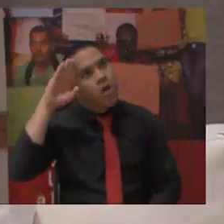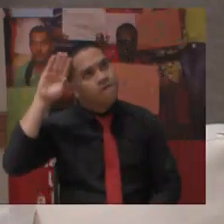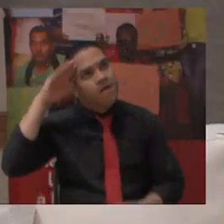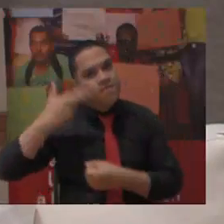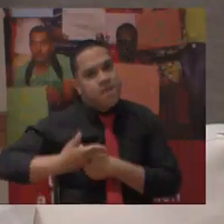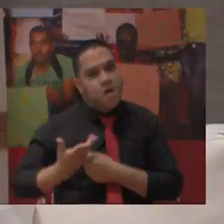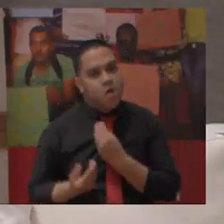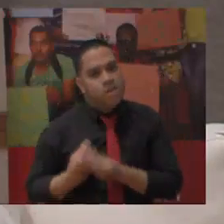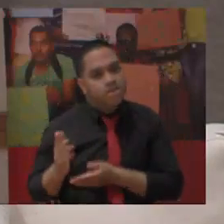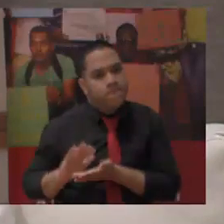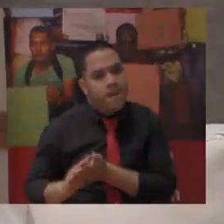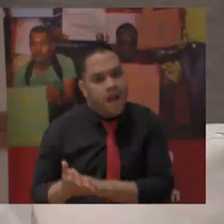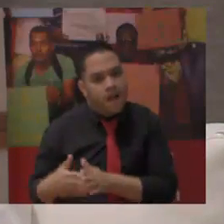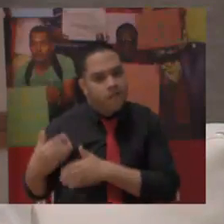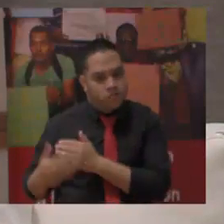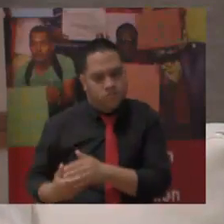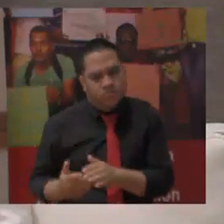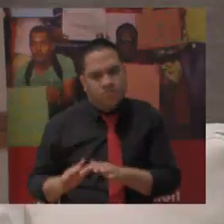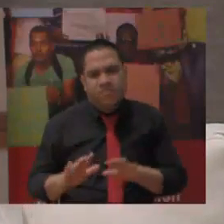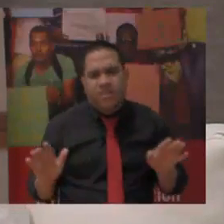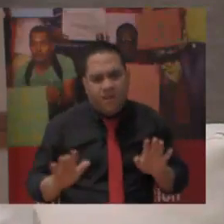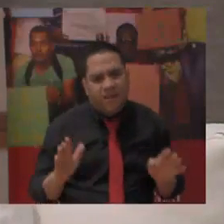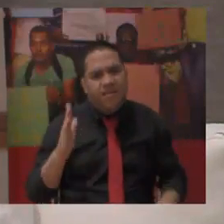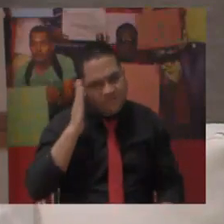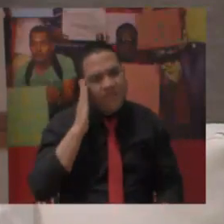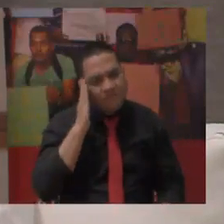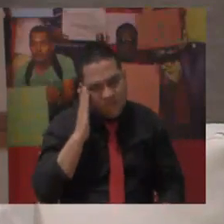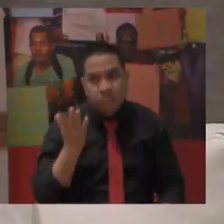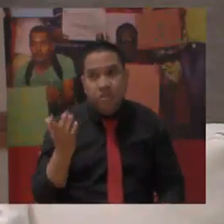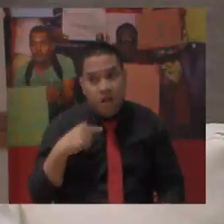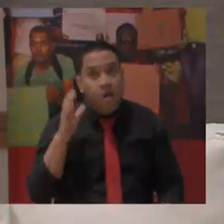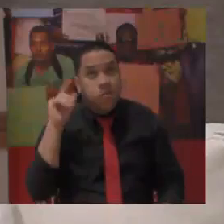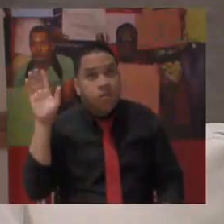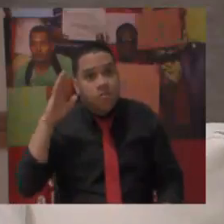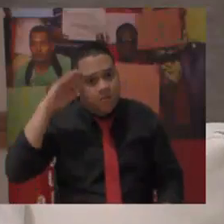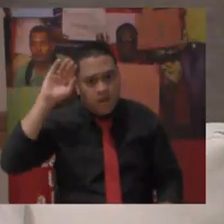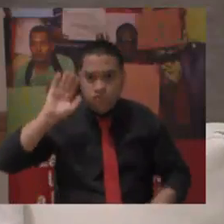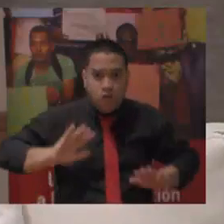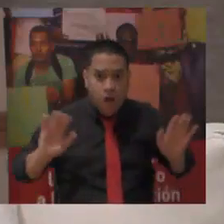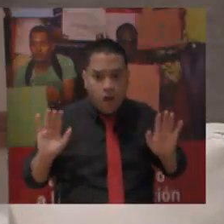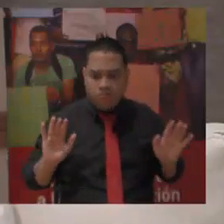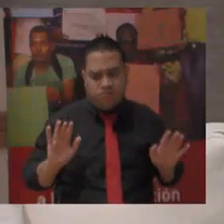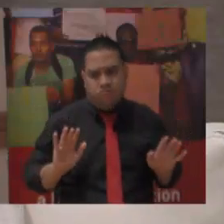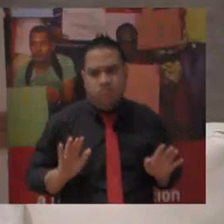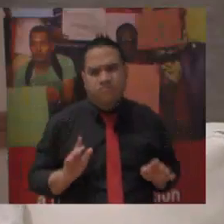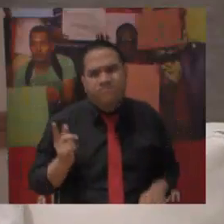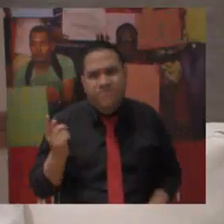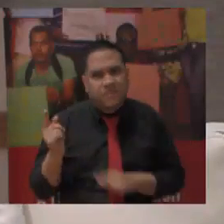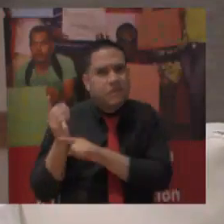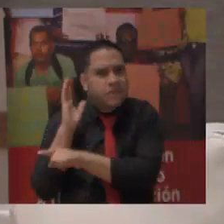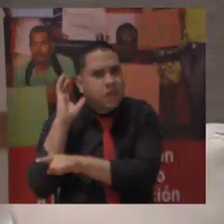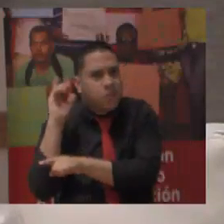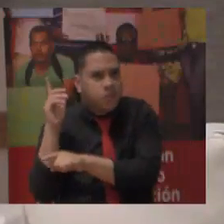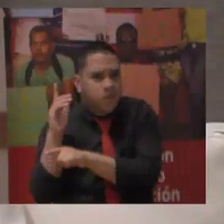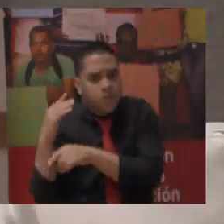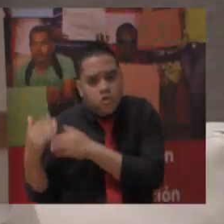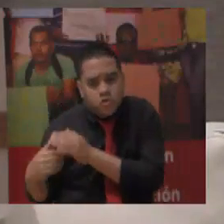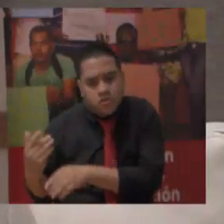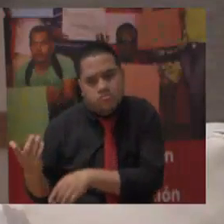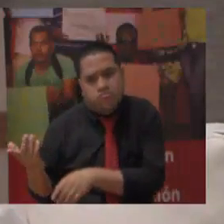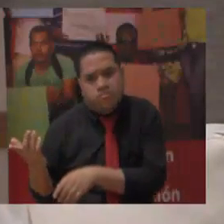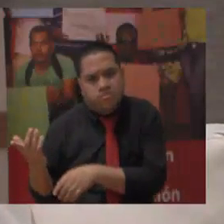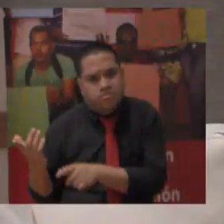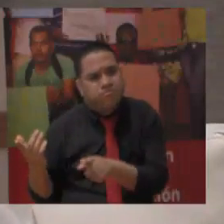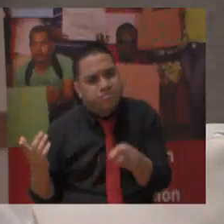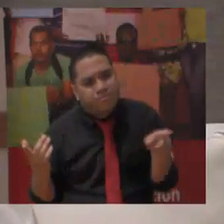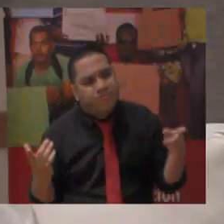suficiente. Ya lo sabemos, ya nos lo han dicho. Eso no es suficiente, eso es un pedacito, es un proceso con uno de